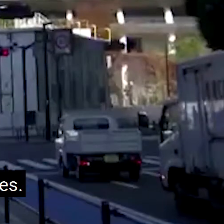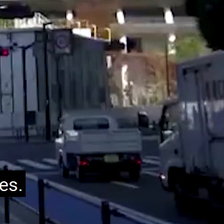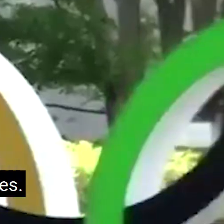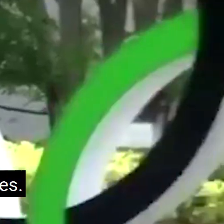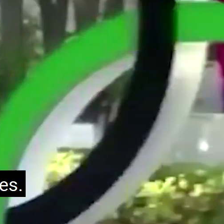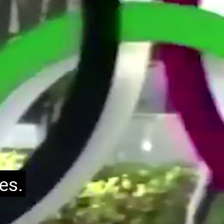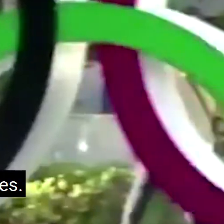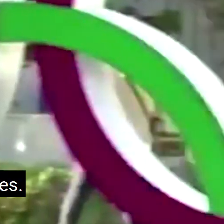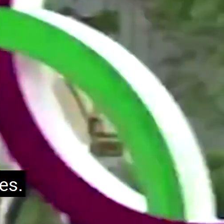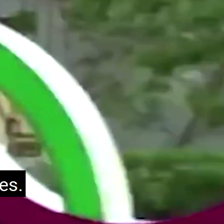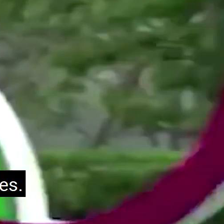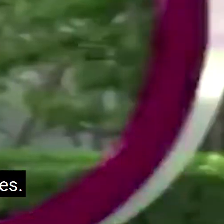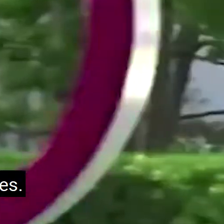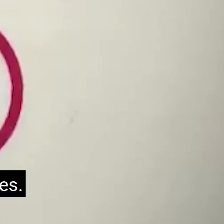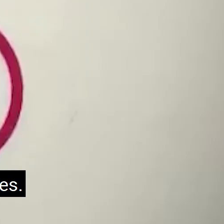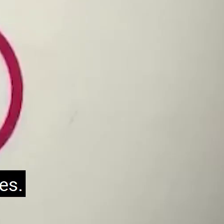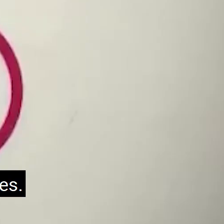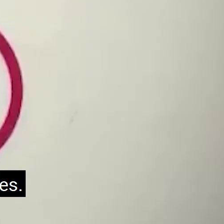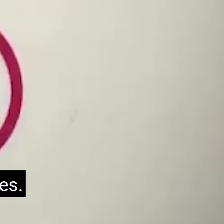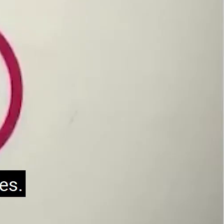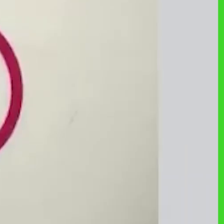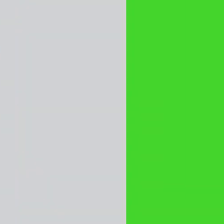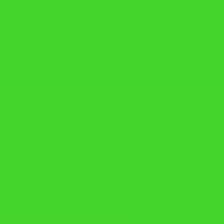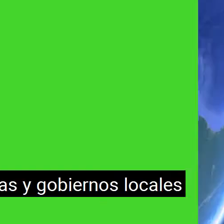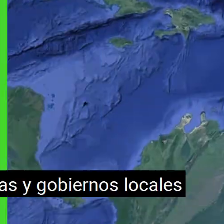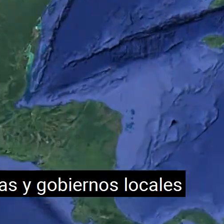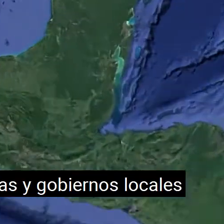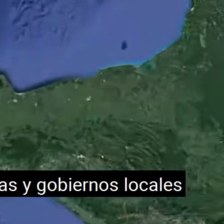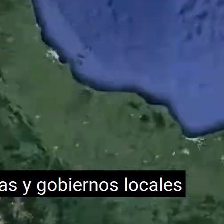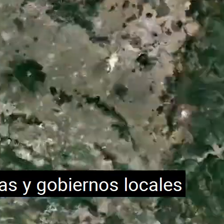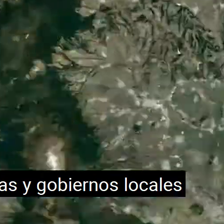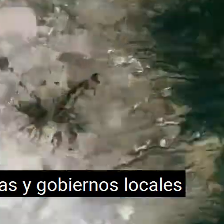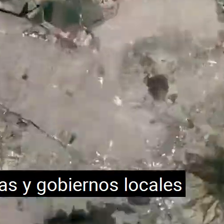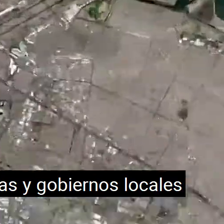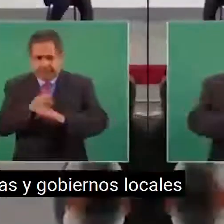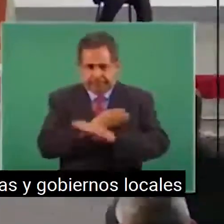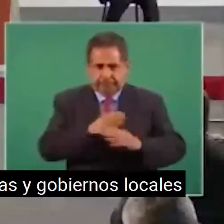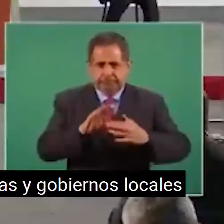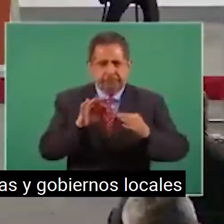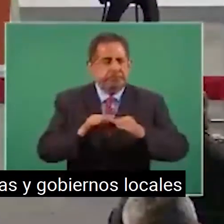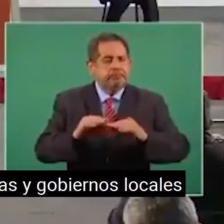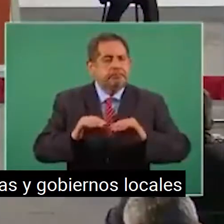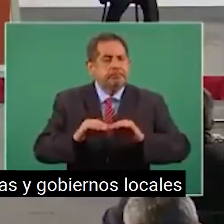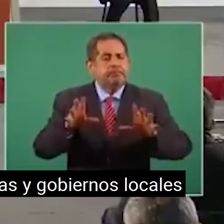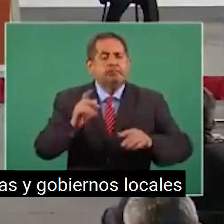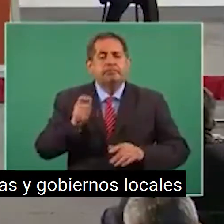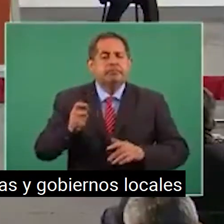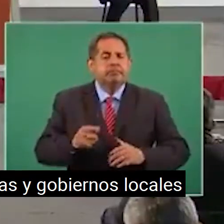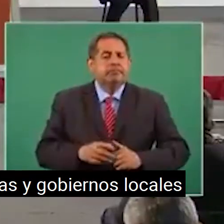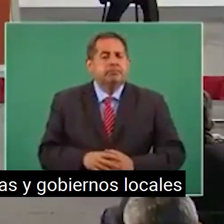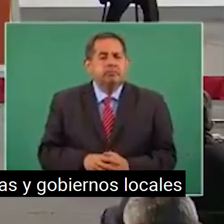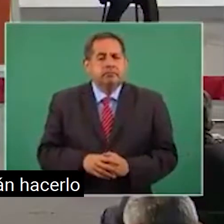olímpico sí se realizará, y de forma segura para los asistentes. En México, el presidente López Obrador anunció que las empresas